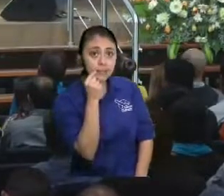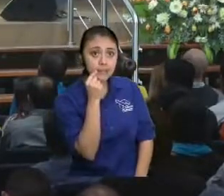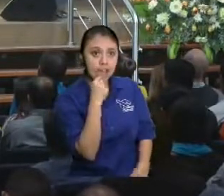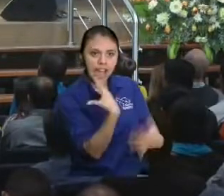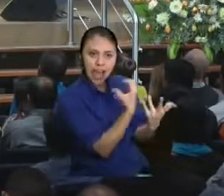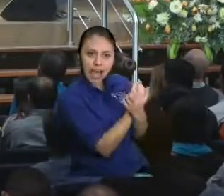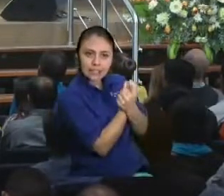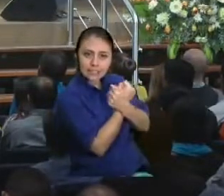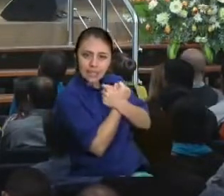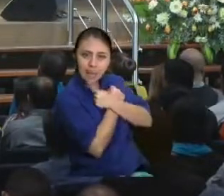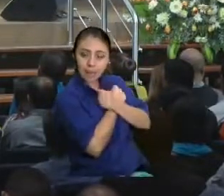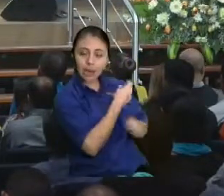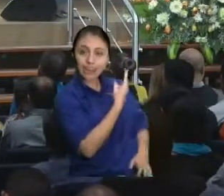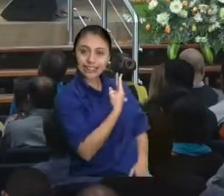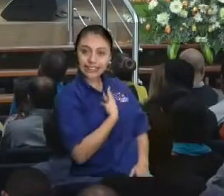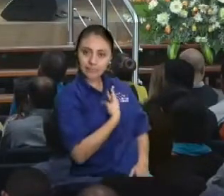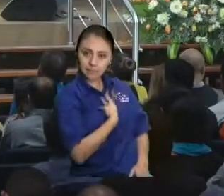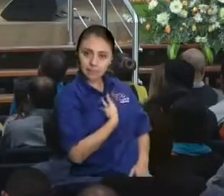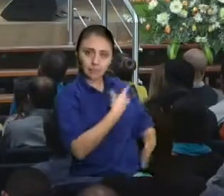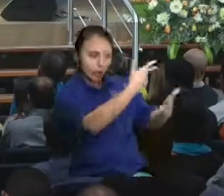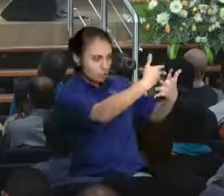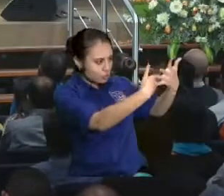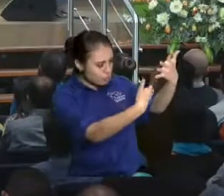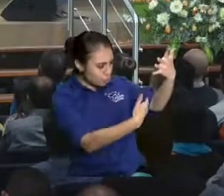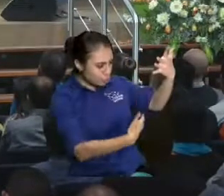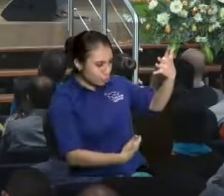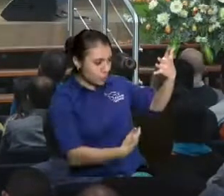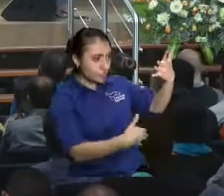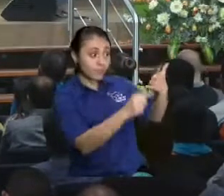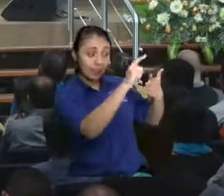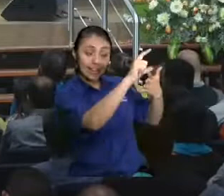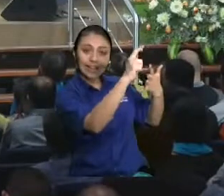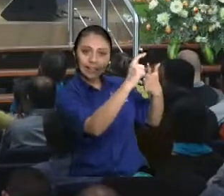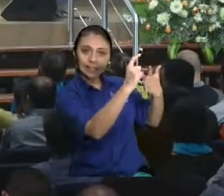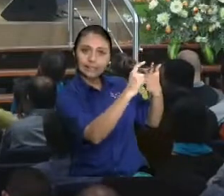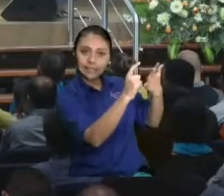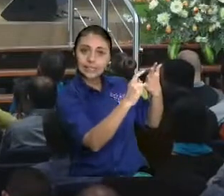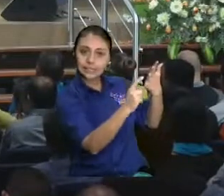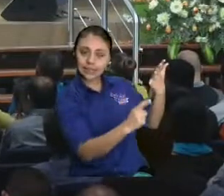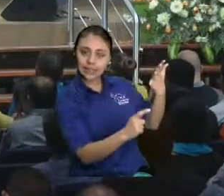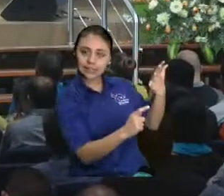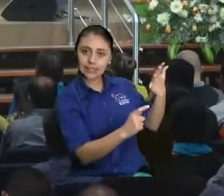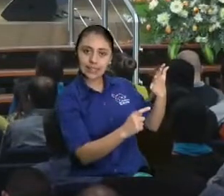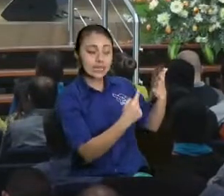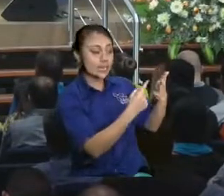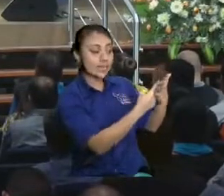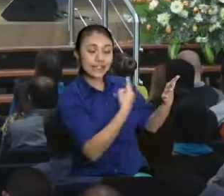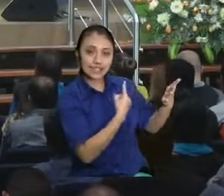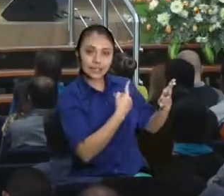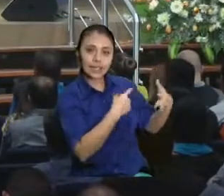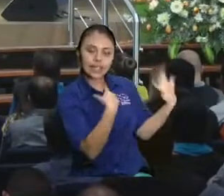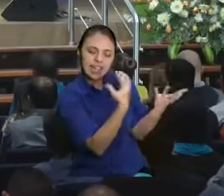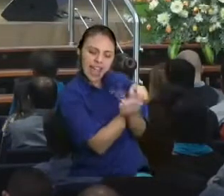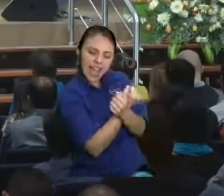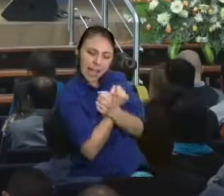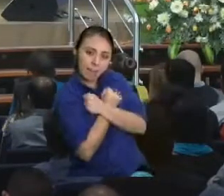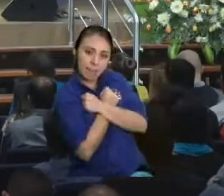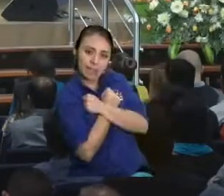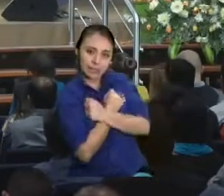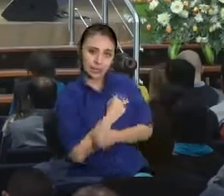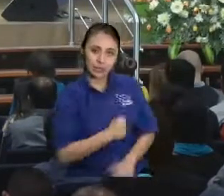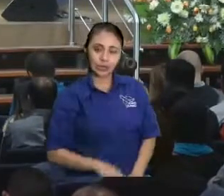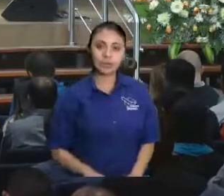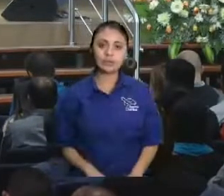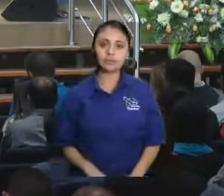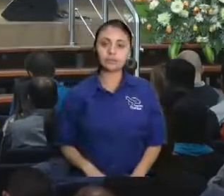serán amadores de sí mismos, y le empieza a decir 18 cosas que terminan con amadores de los deleites más que de Dios. Pero entonces el